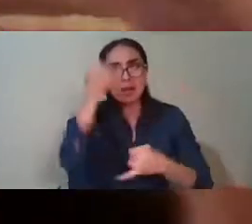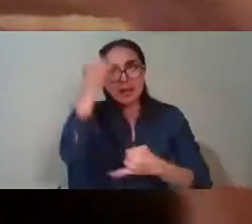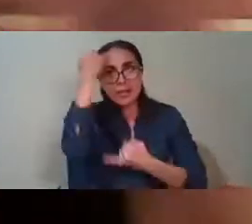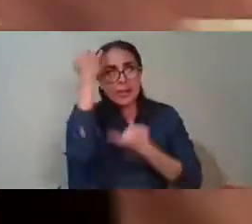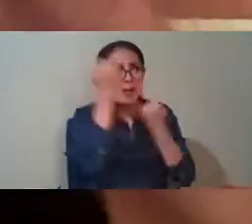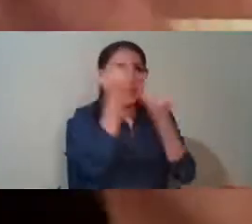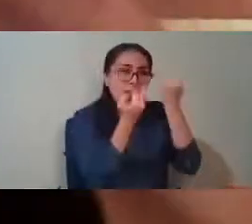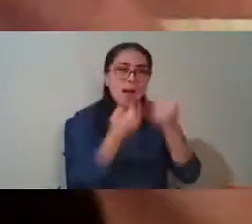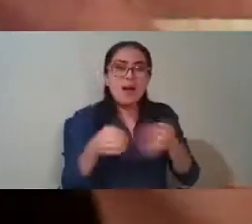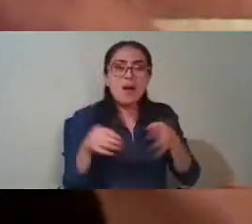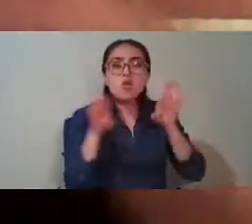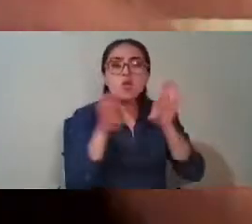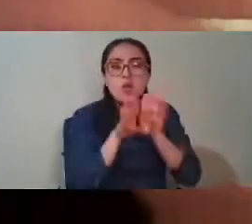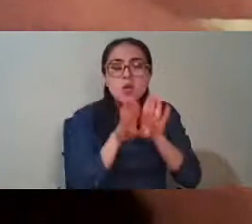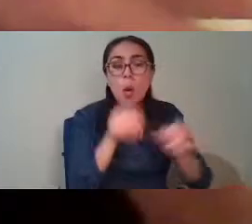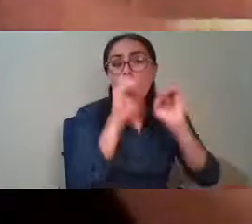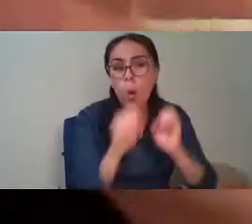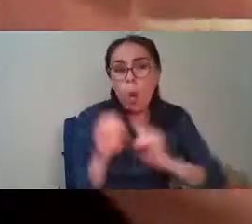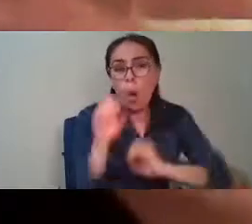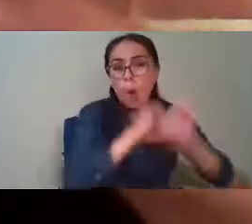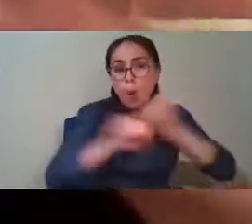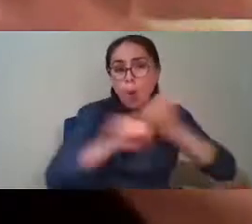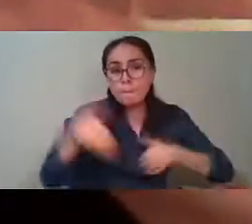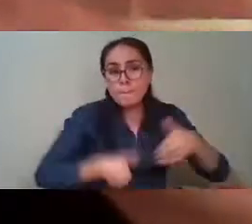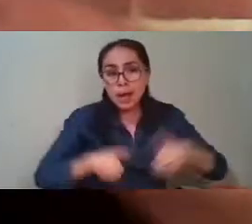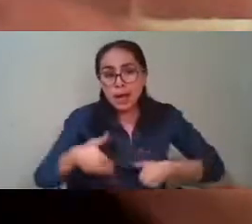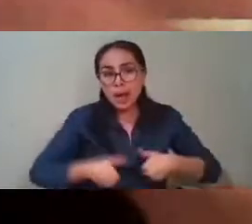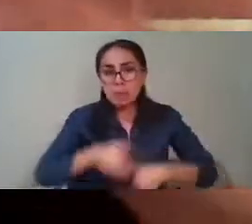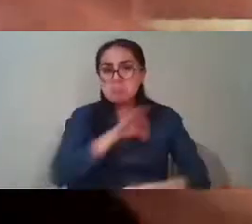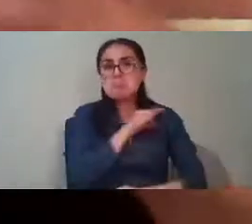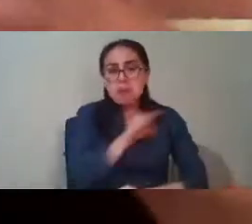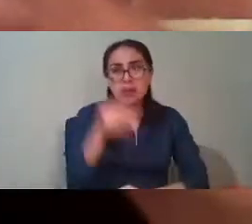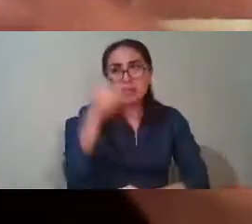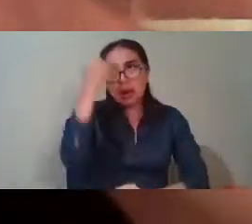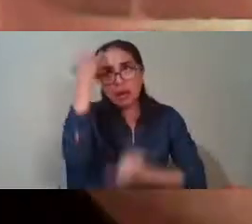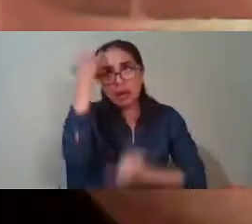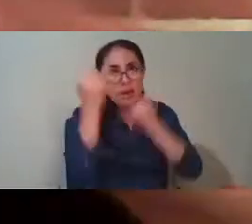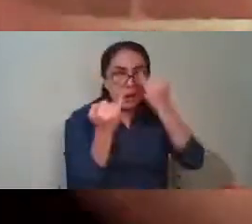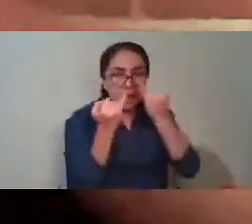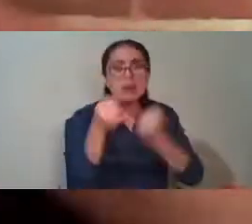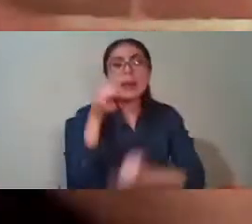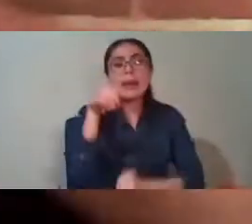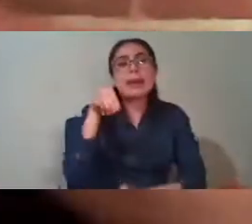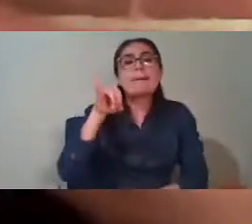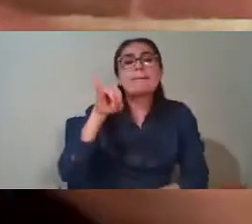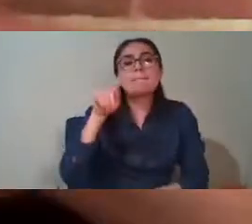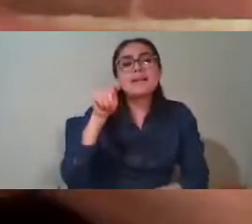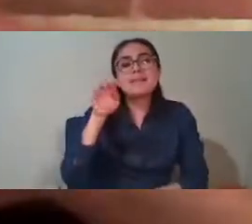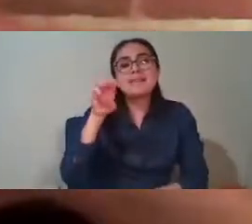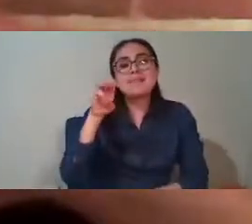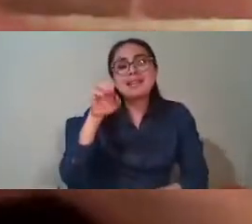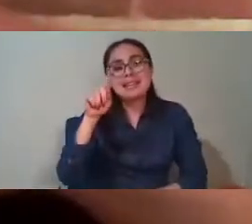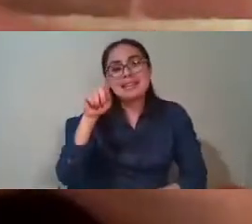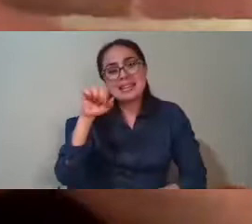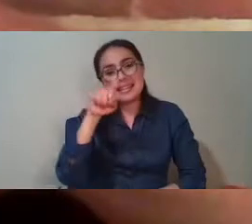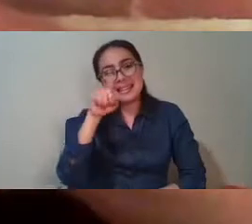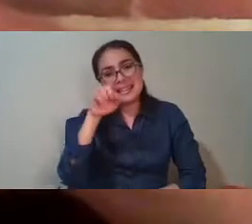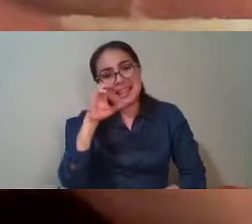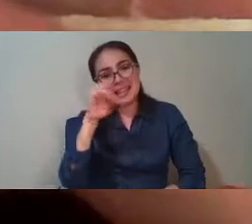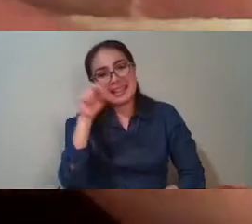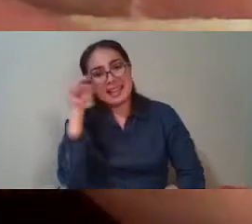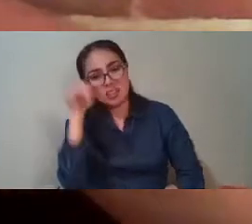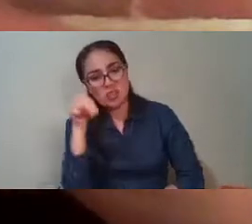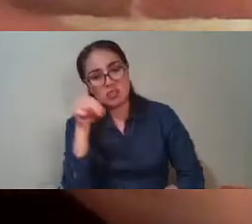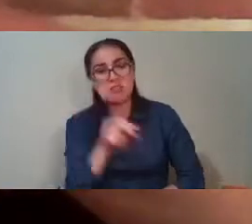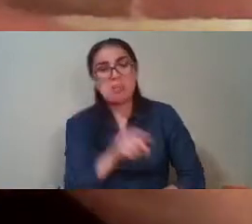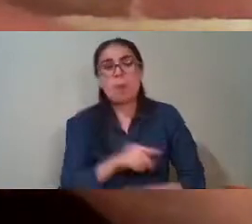pensamiento de esta mimetización dramática que consigue convencer a la